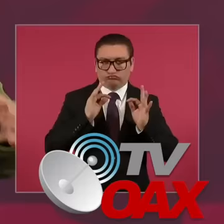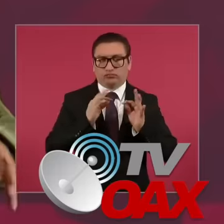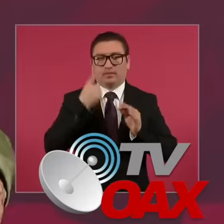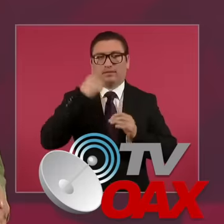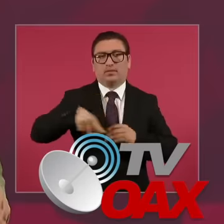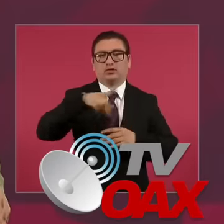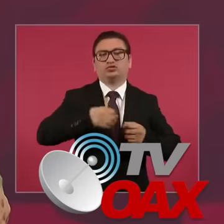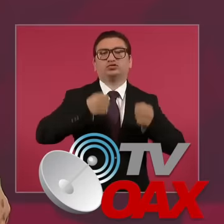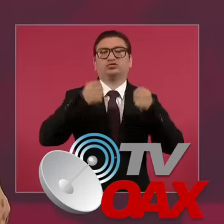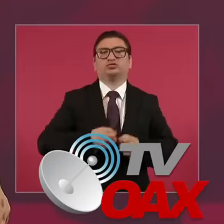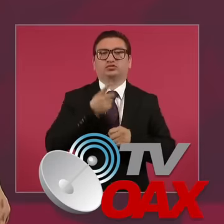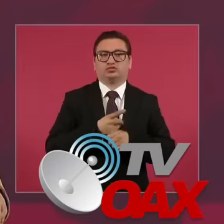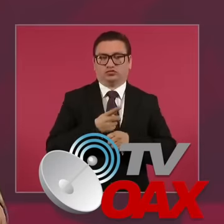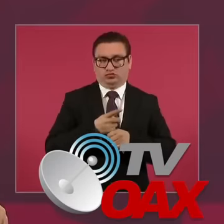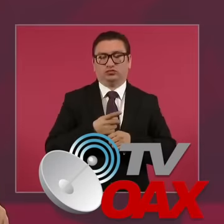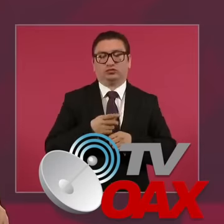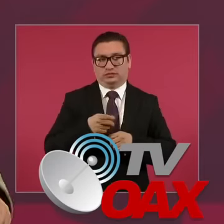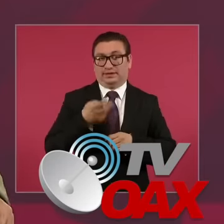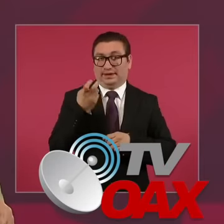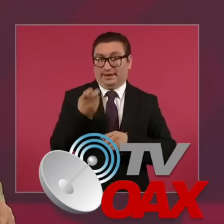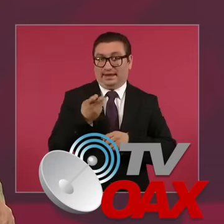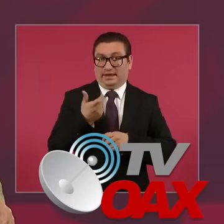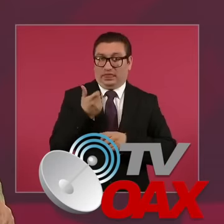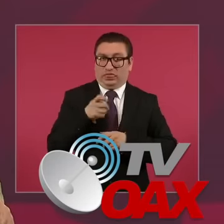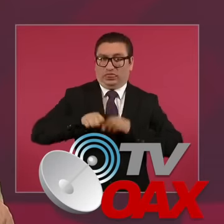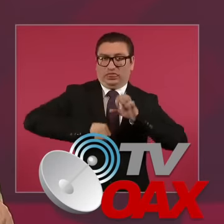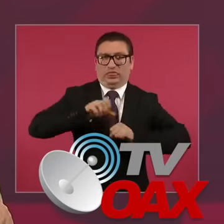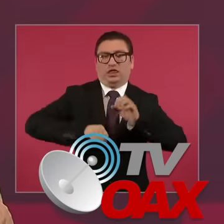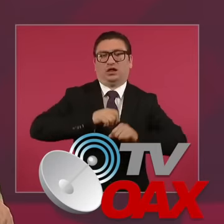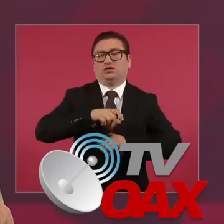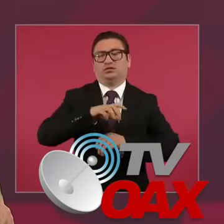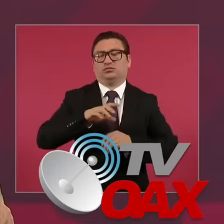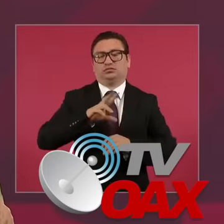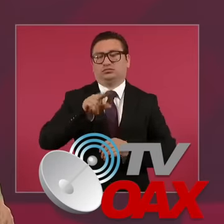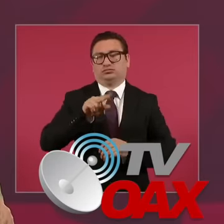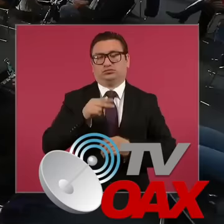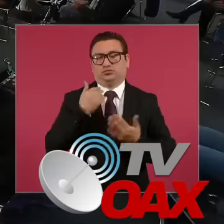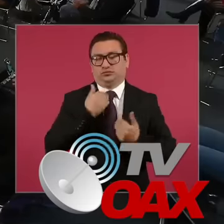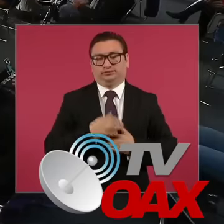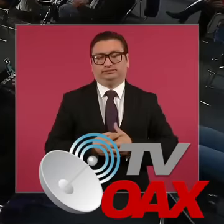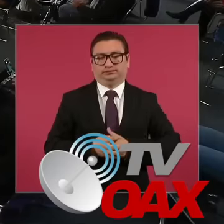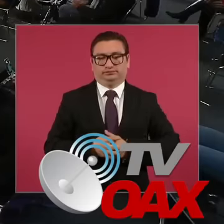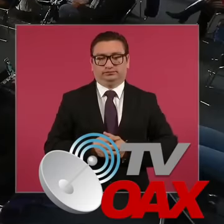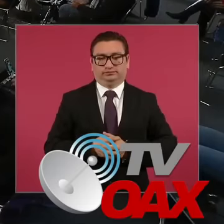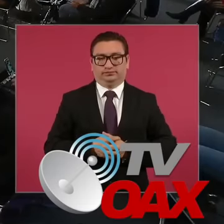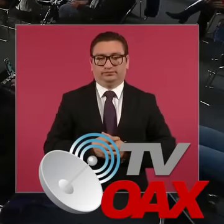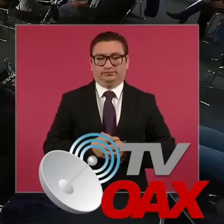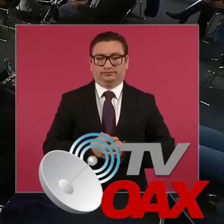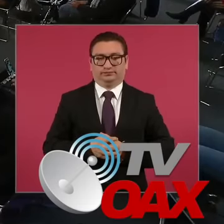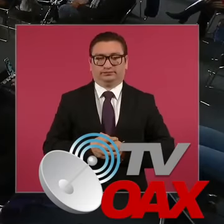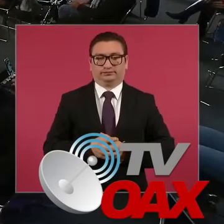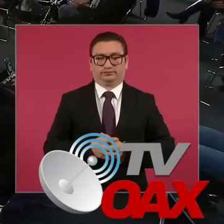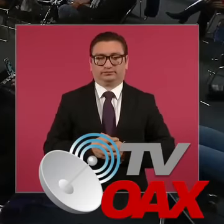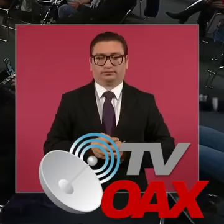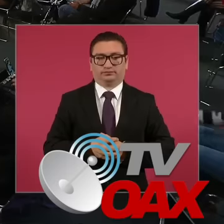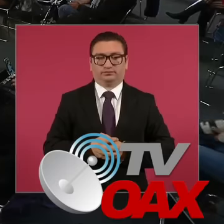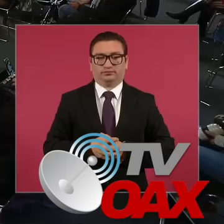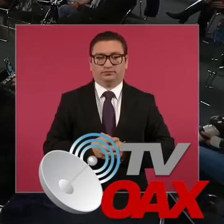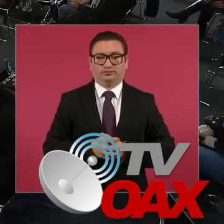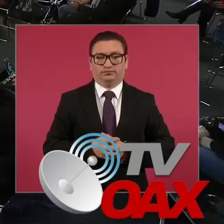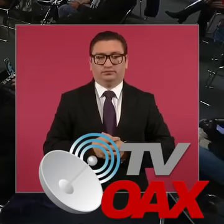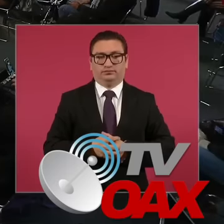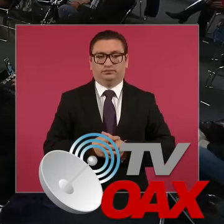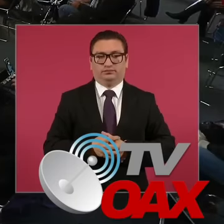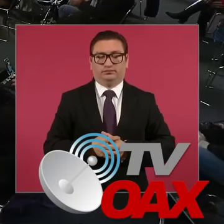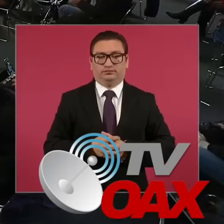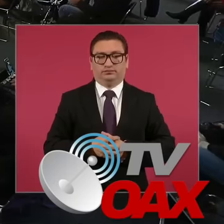la seguridad y que no exista ese tipo de prácticas. ¿Qué se van a abrir las corridas del 17